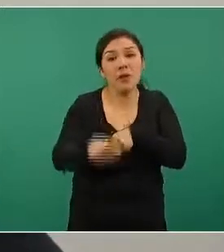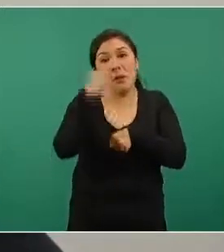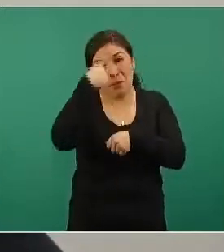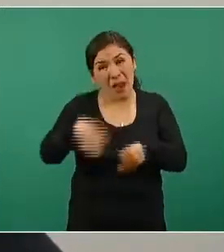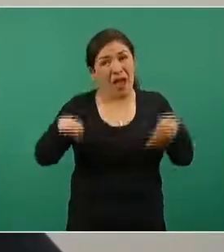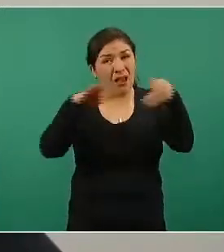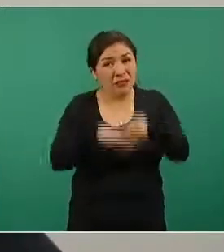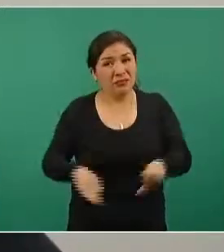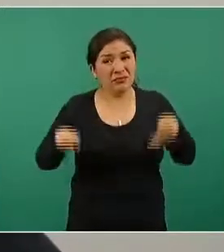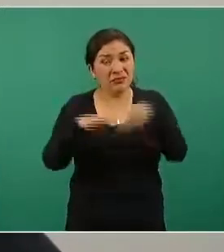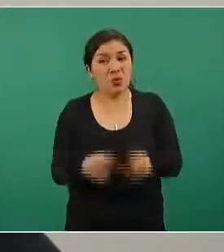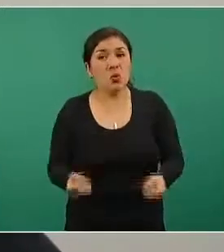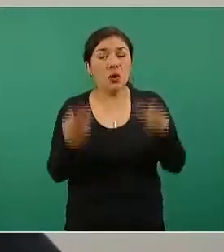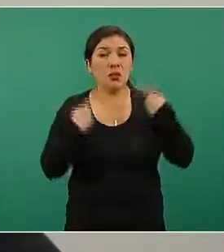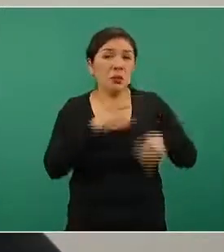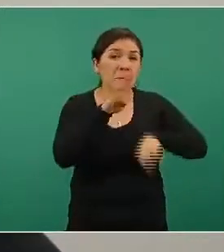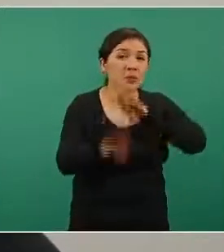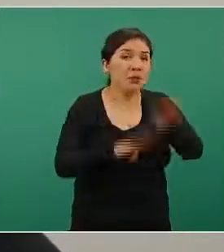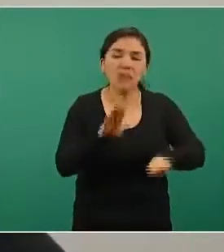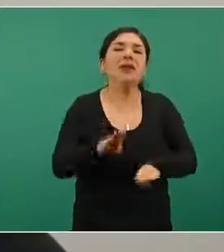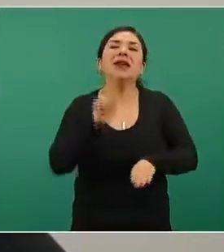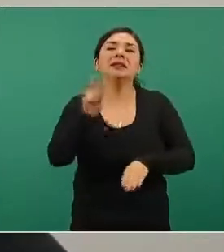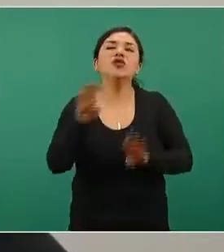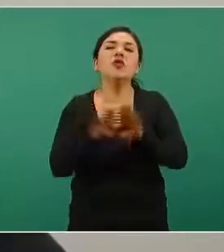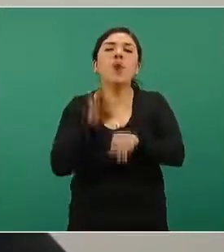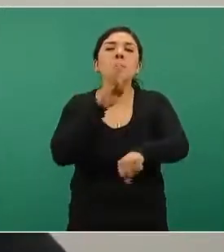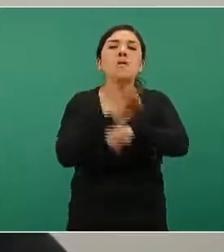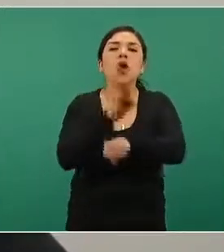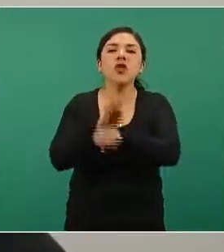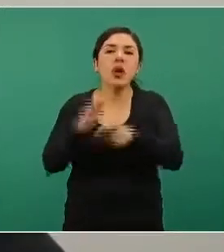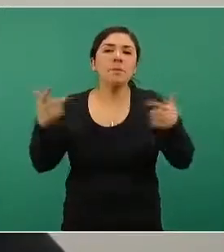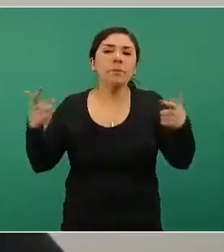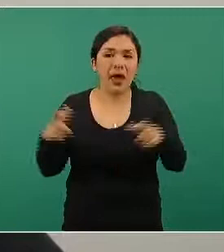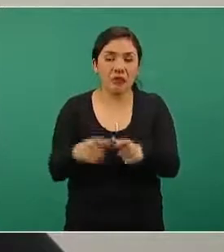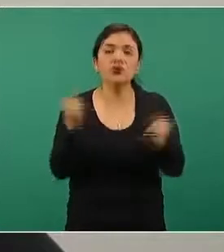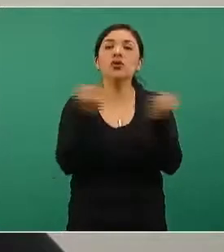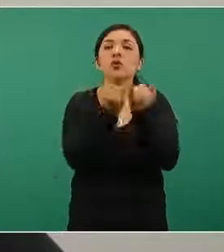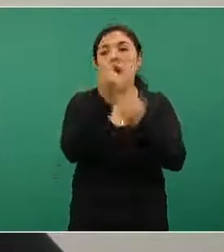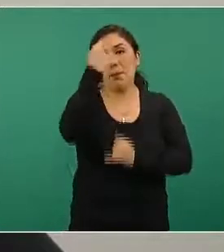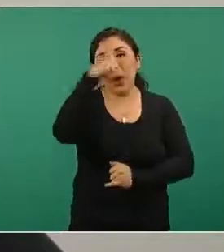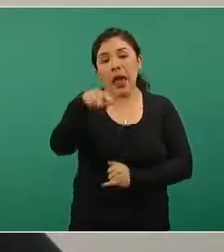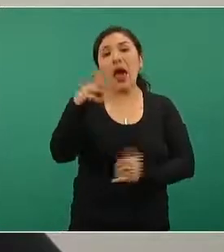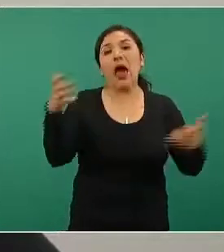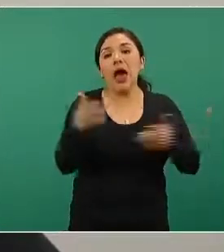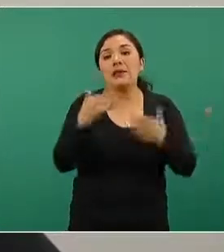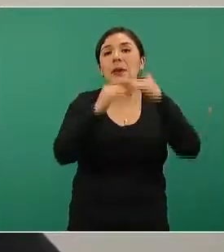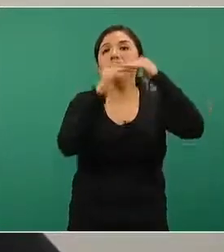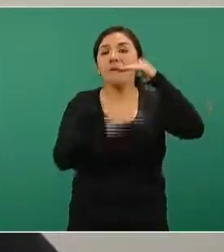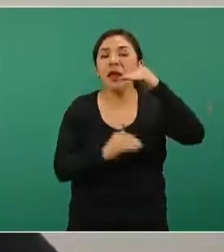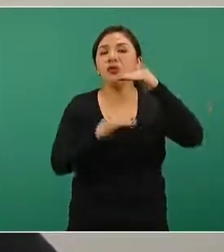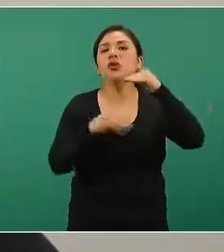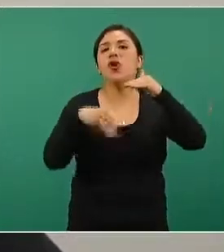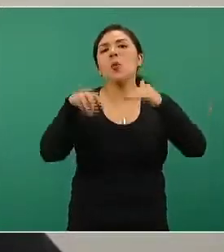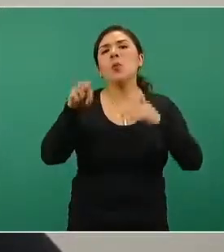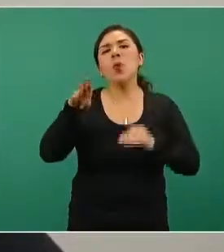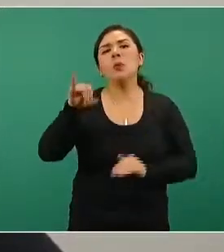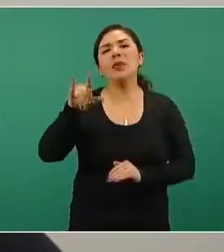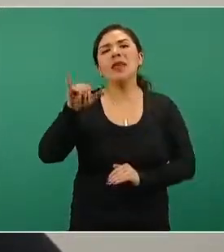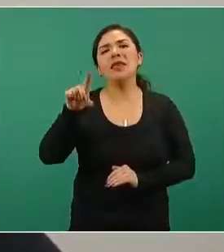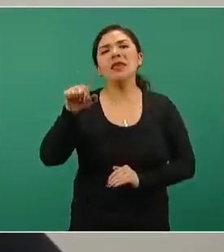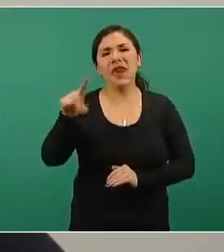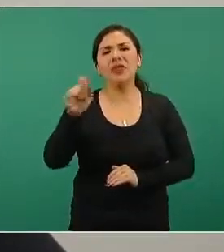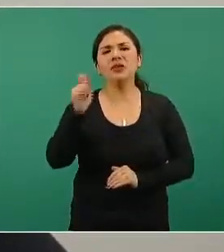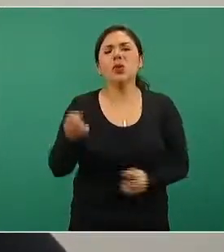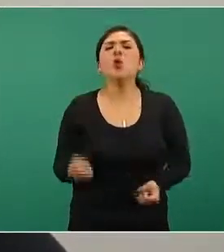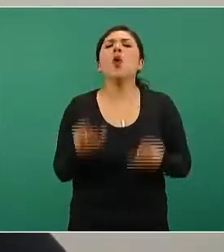ocurrencia de mortalidad y letalidad en el país, pero también contribuyendo a disminuir la morbilidad, es decir, la cantidad